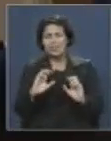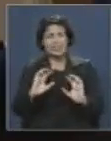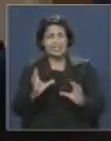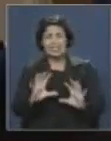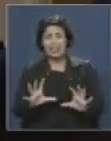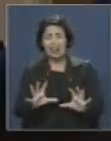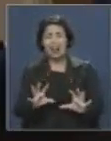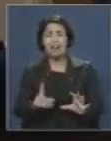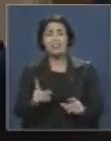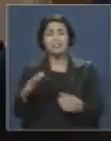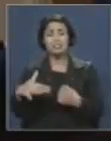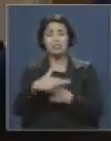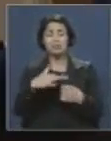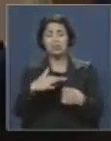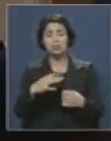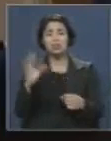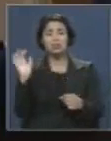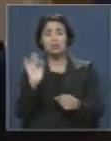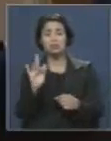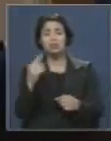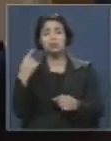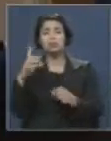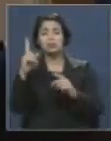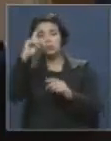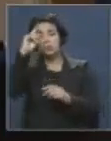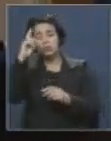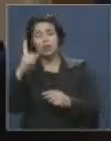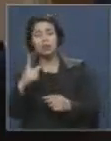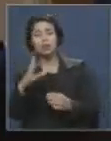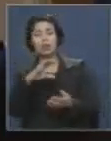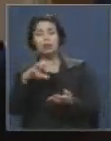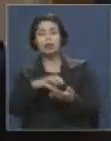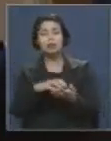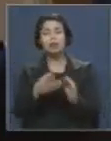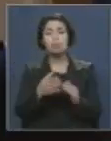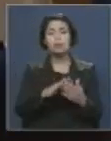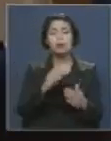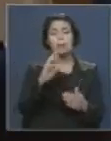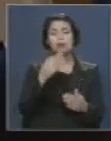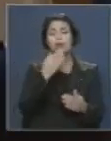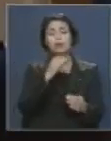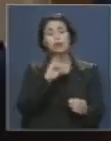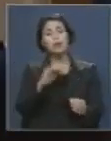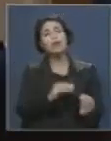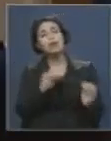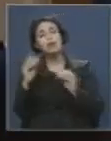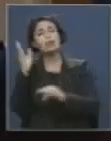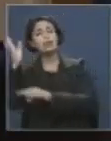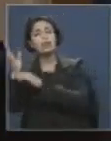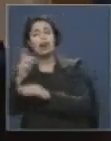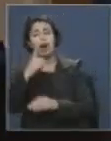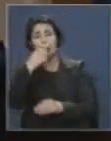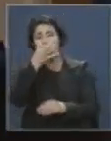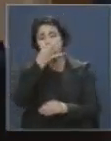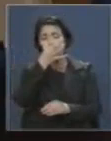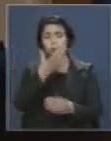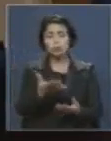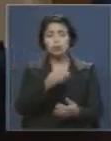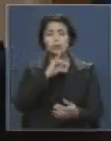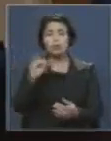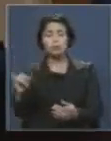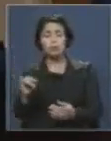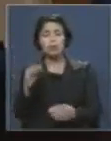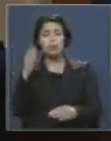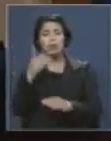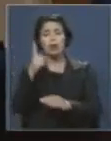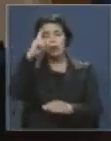violación en su hospital de su comuna, pero posteriormente deberá ser trasladada desde ahí a Osorno, después de llegar